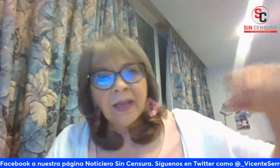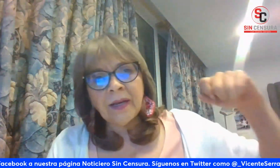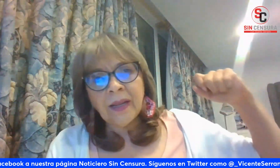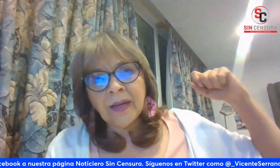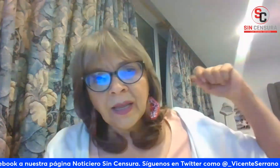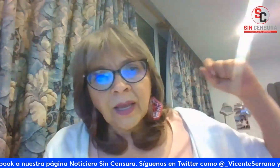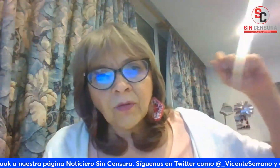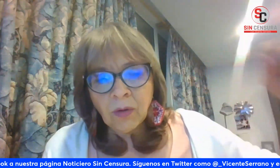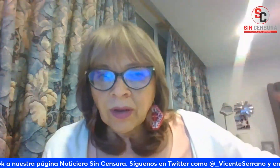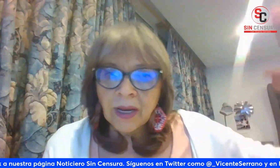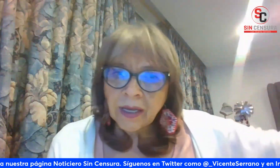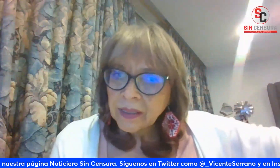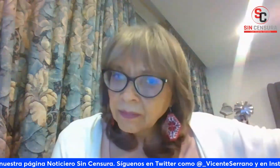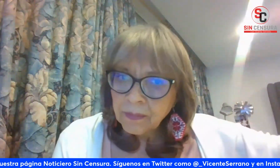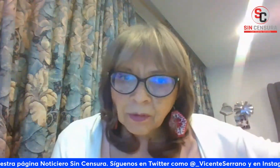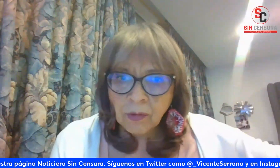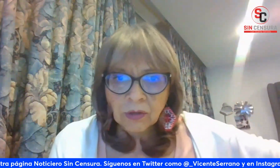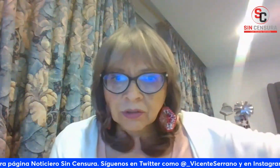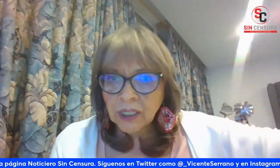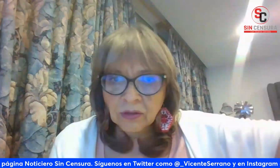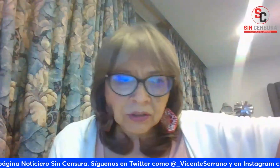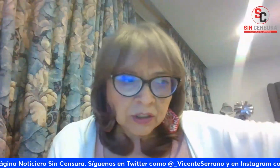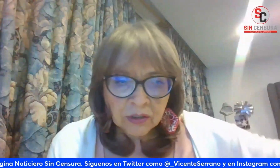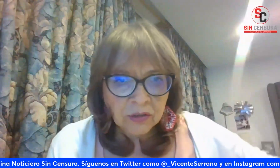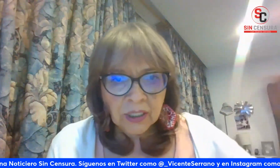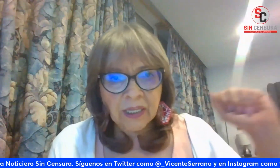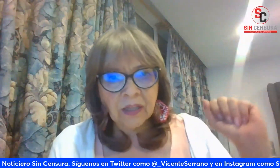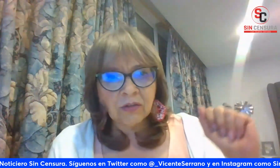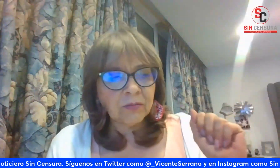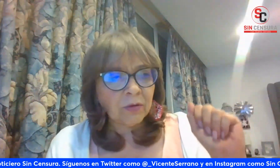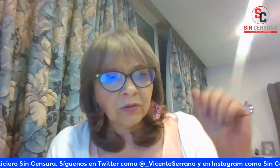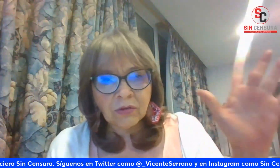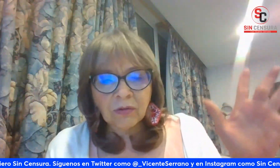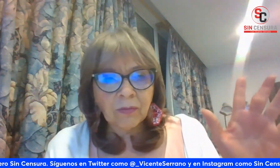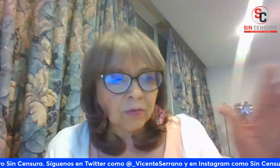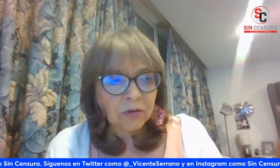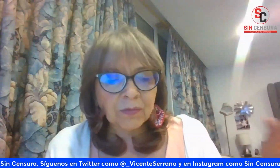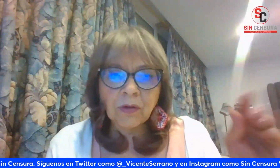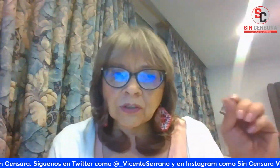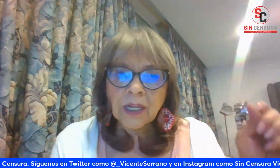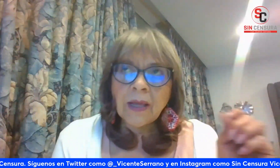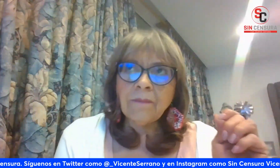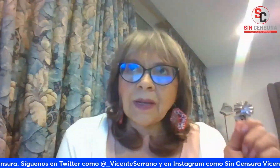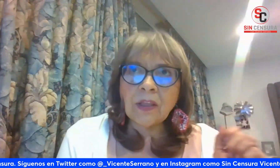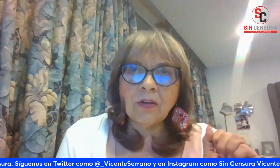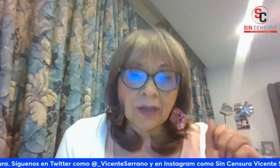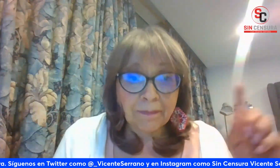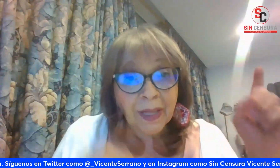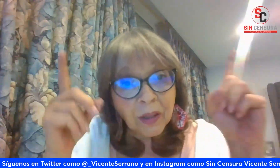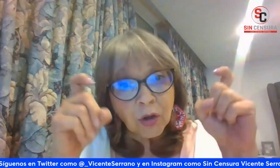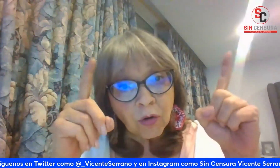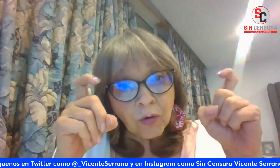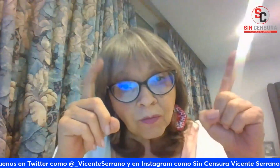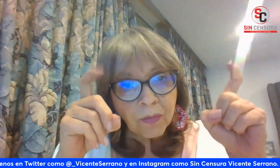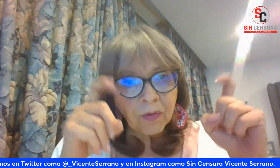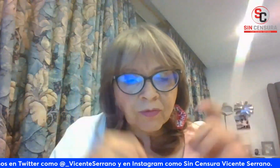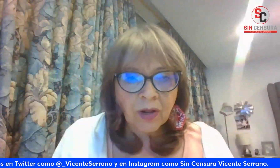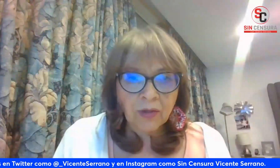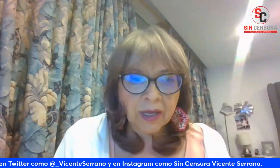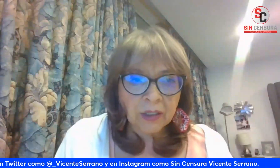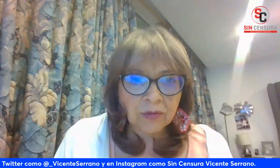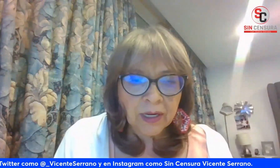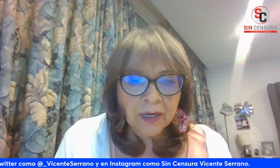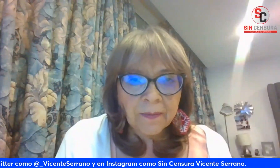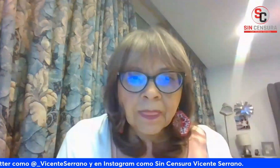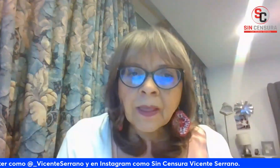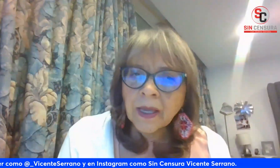Melba en Coahuila, que también por 400, 500 votos o unos pocos perdió por un